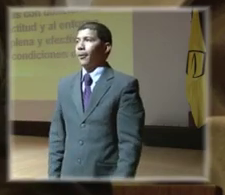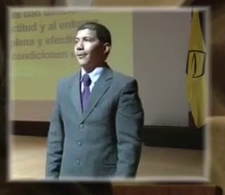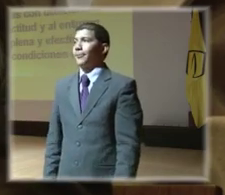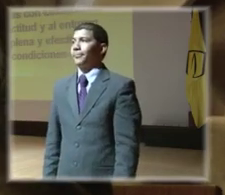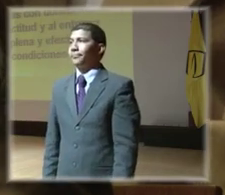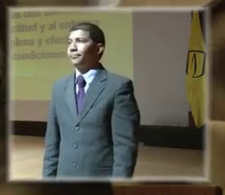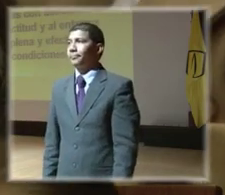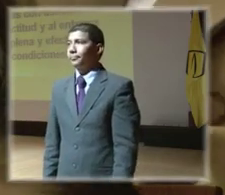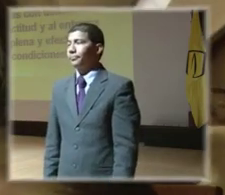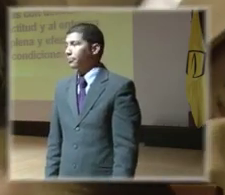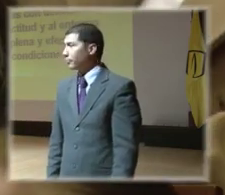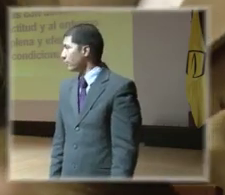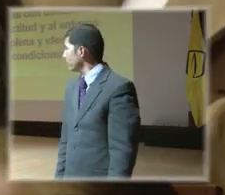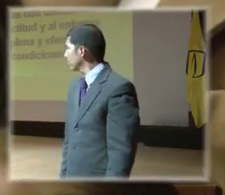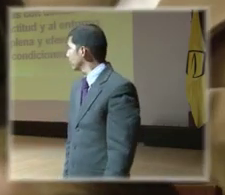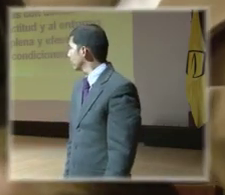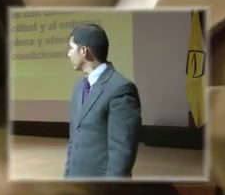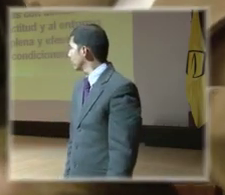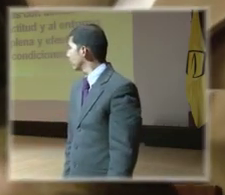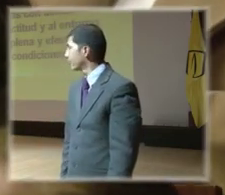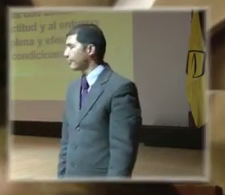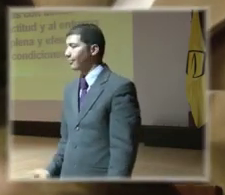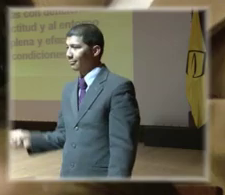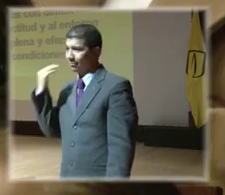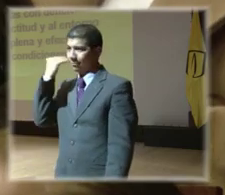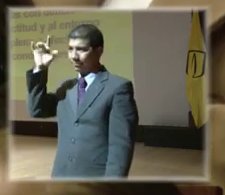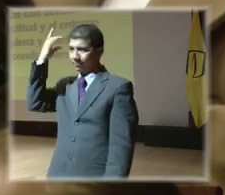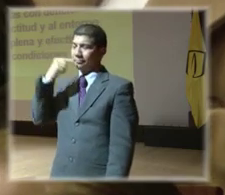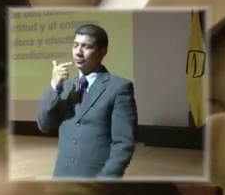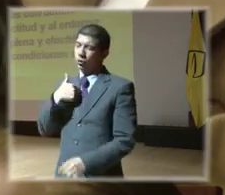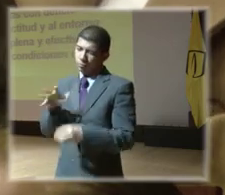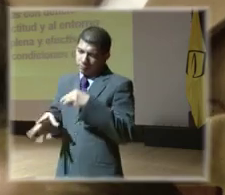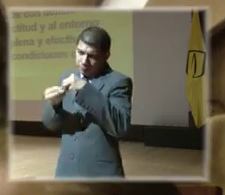No, perdón, yo levanté la mano, no, simplemente para agregar porque me pareció